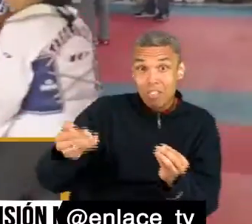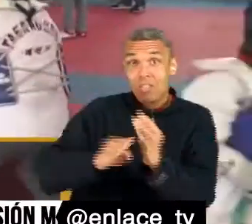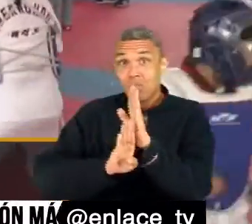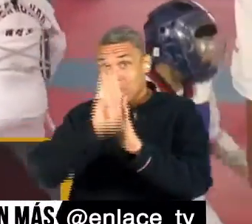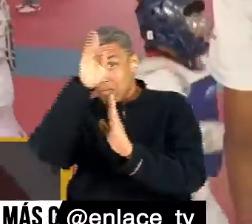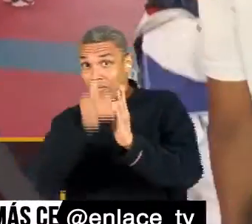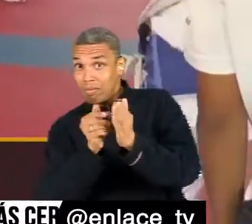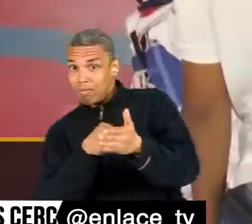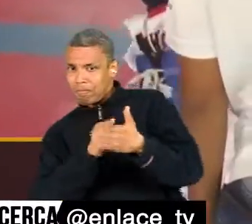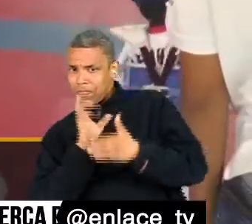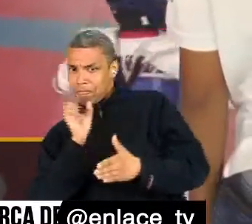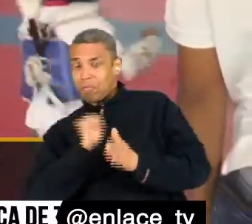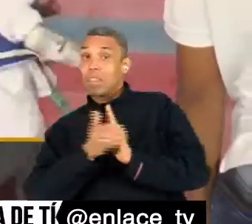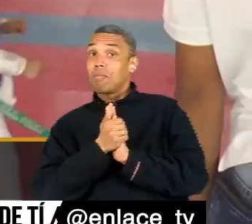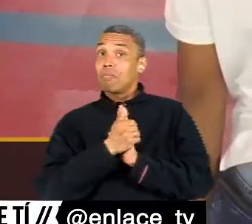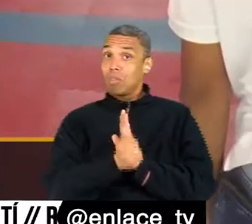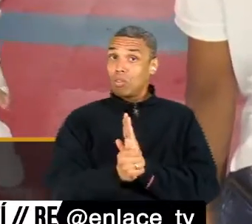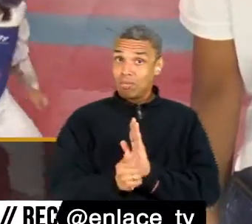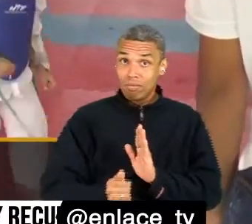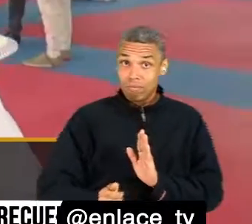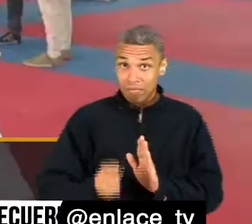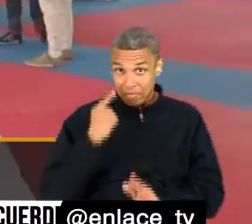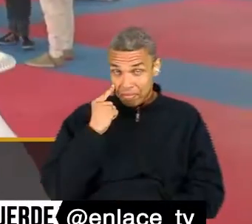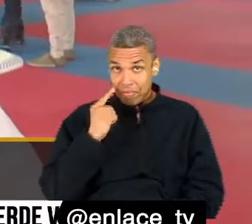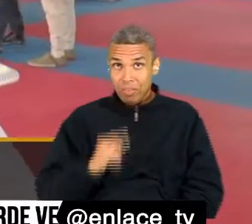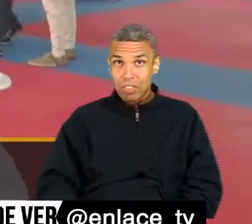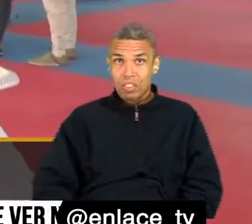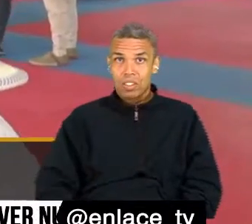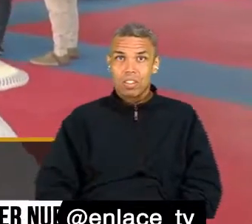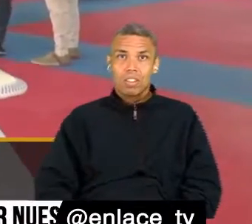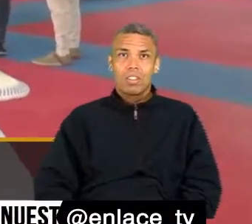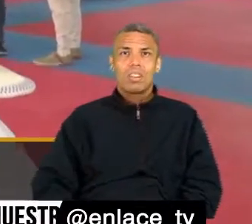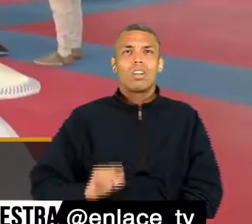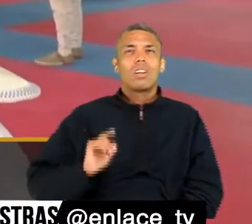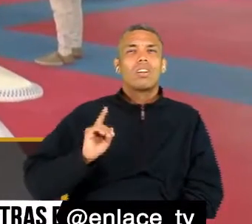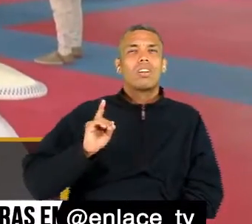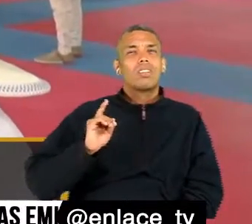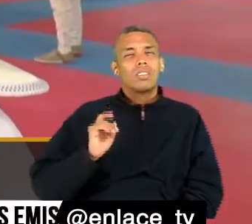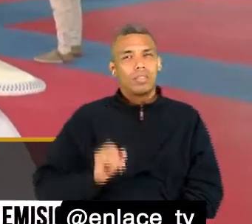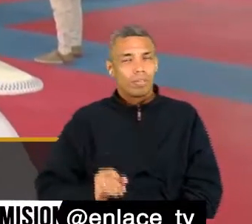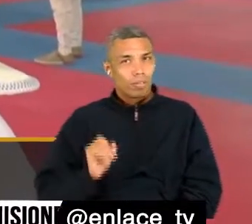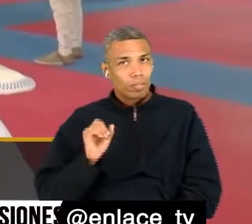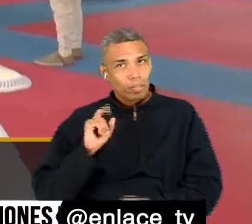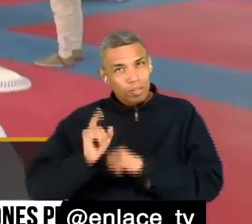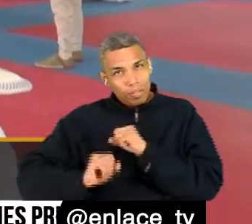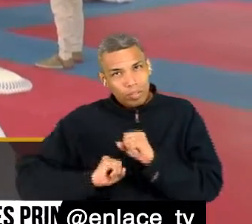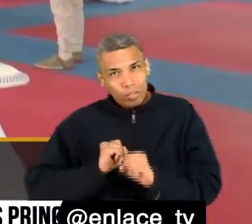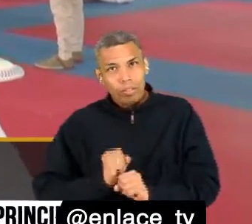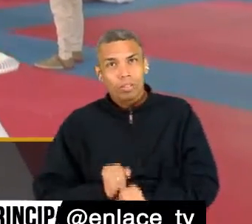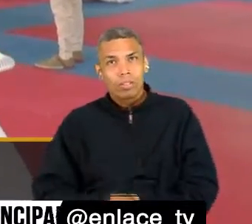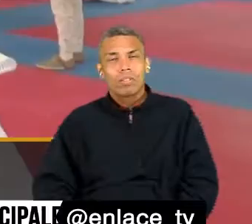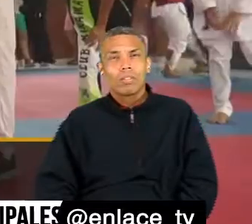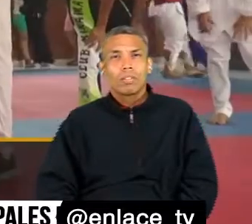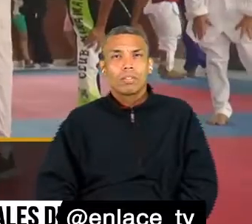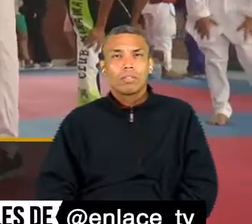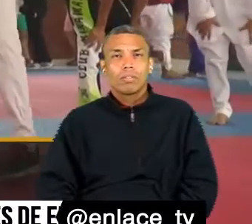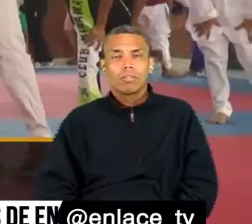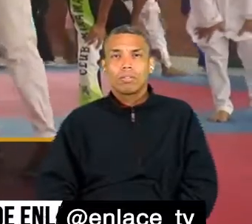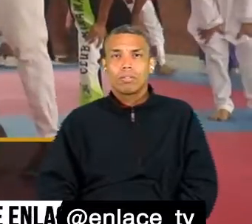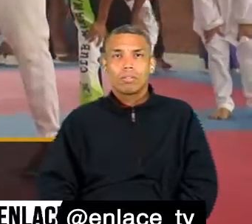sus habilidades en su deporte favorito. Hace un año, yo lo practico porque me